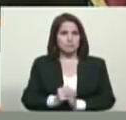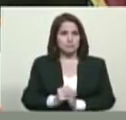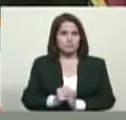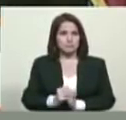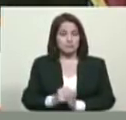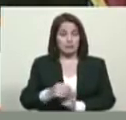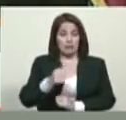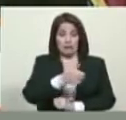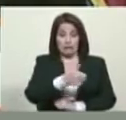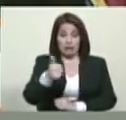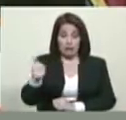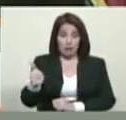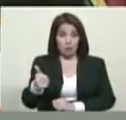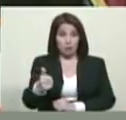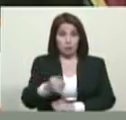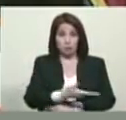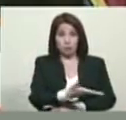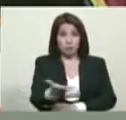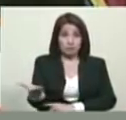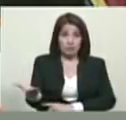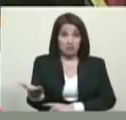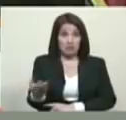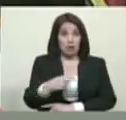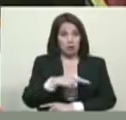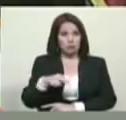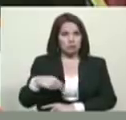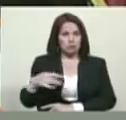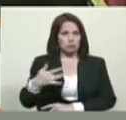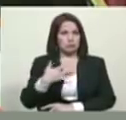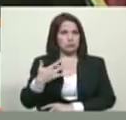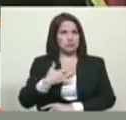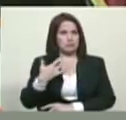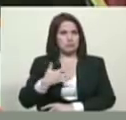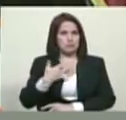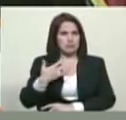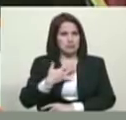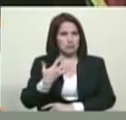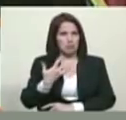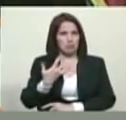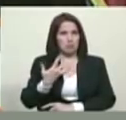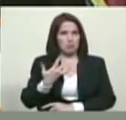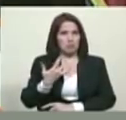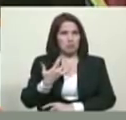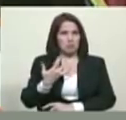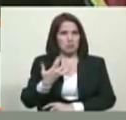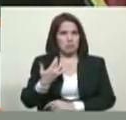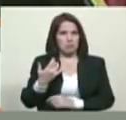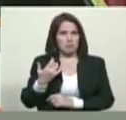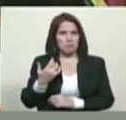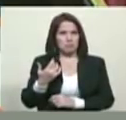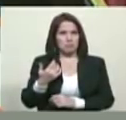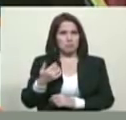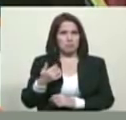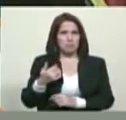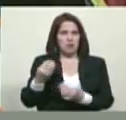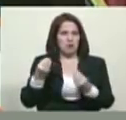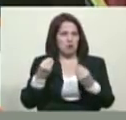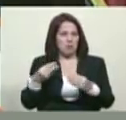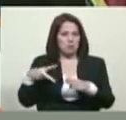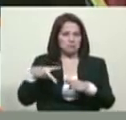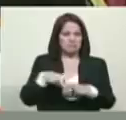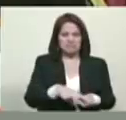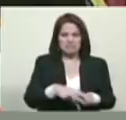y hermanos, todos no nos sentimos solos, derrotando cualquier agresión de carácter